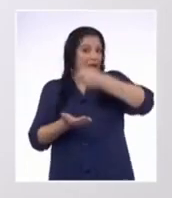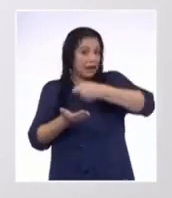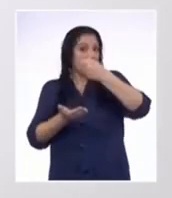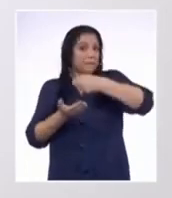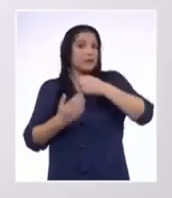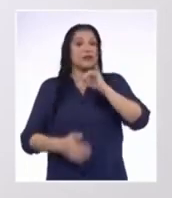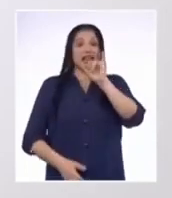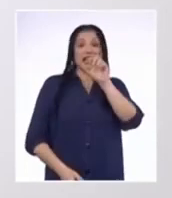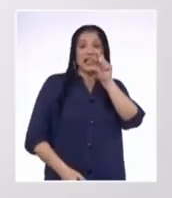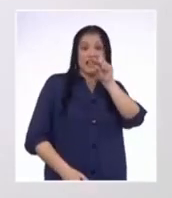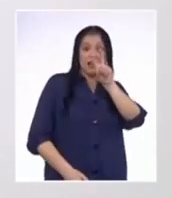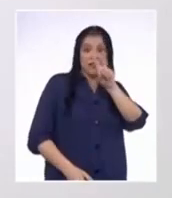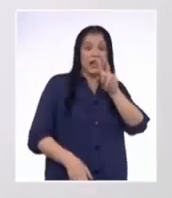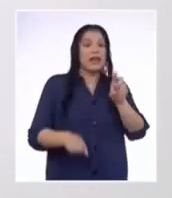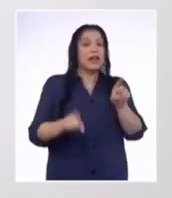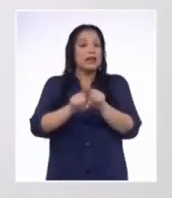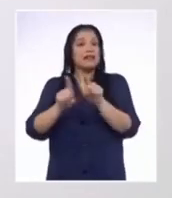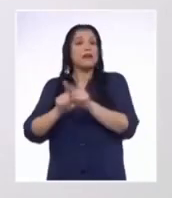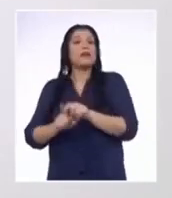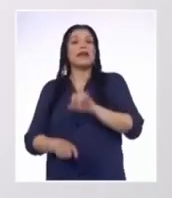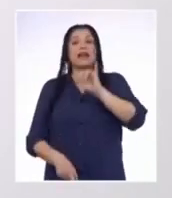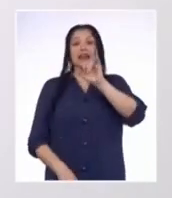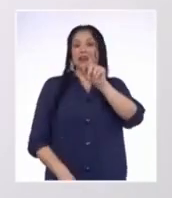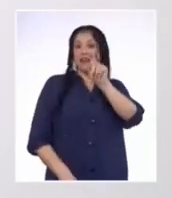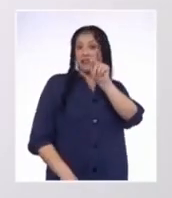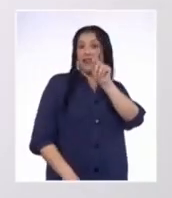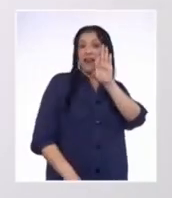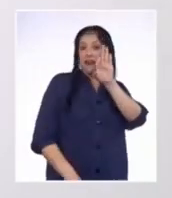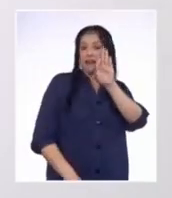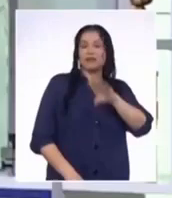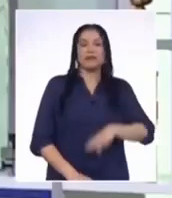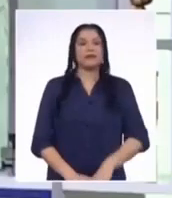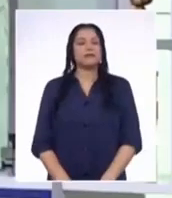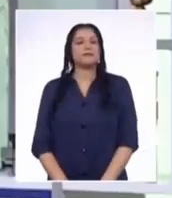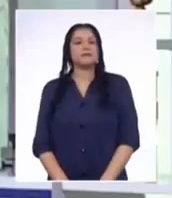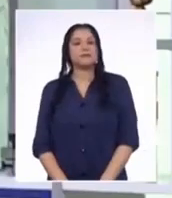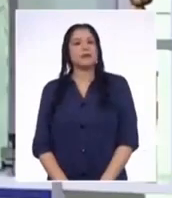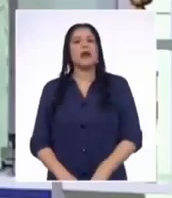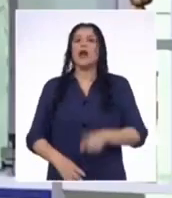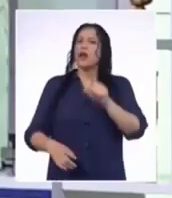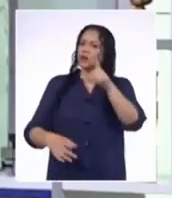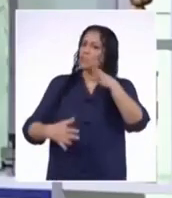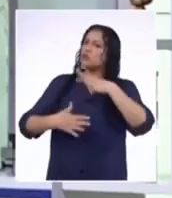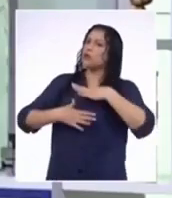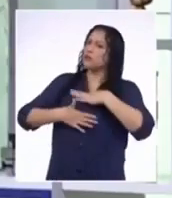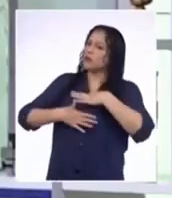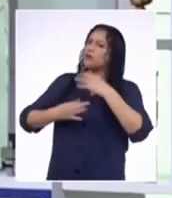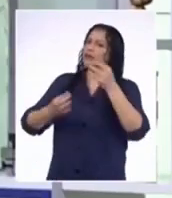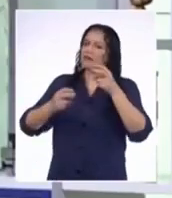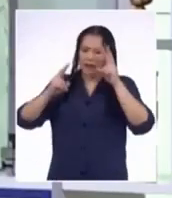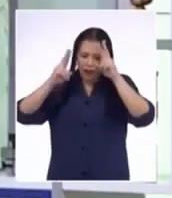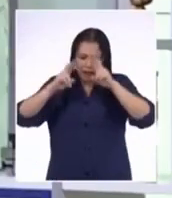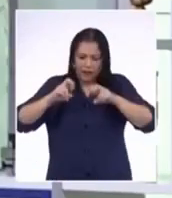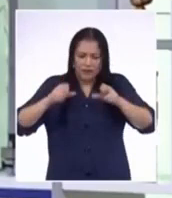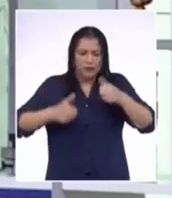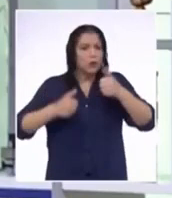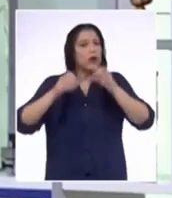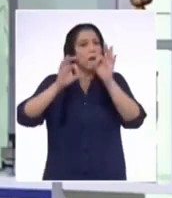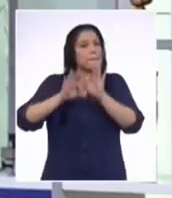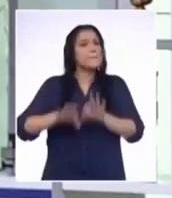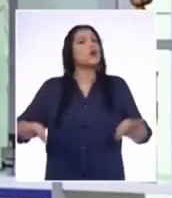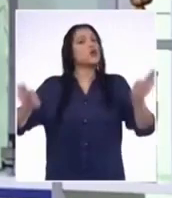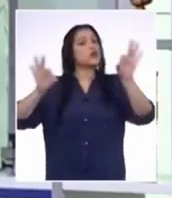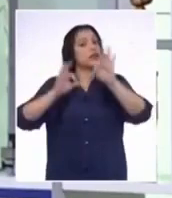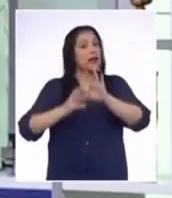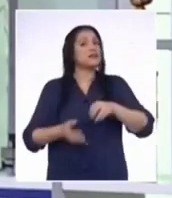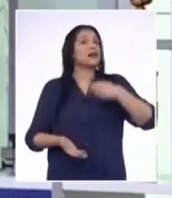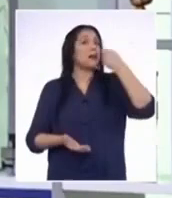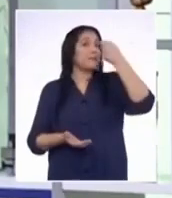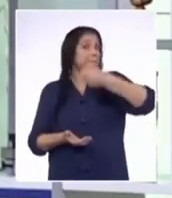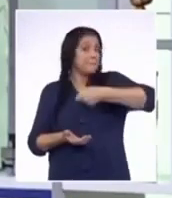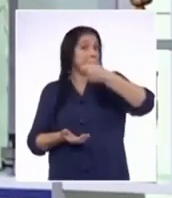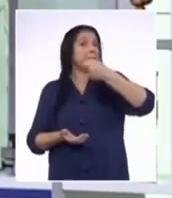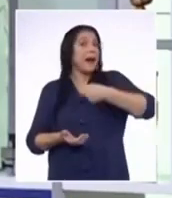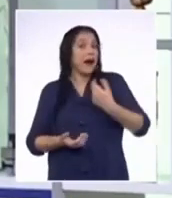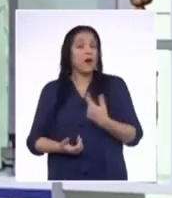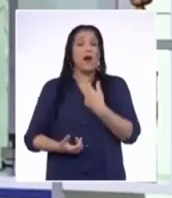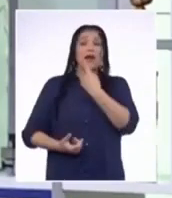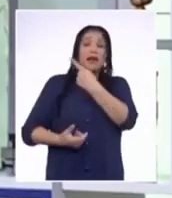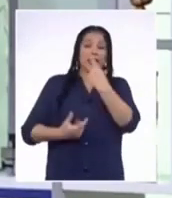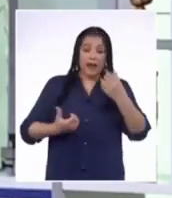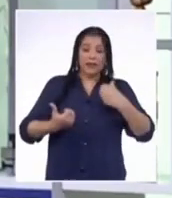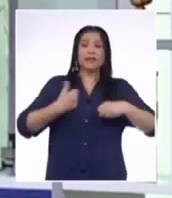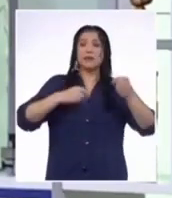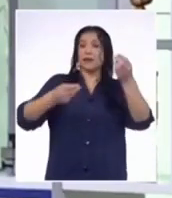ventas y del impuesto a las transacciones financieras. Fue muy interesante analizar la importancia del pago de impuestos en las